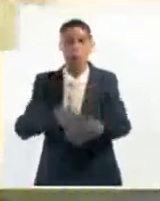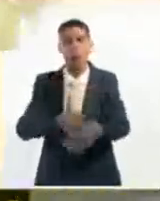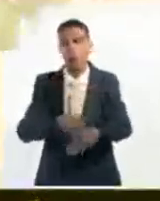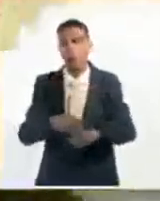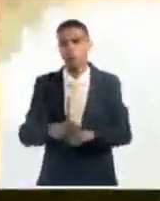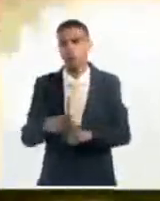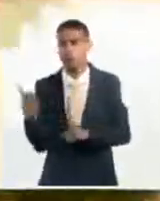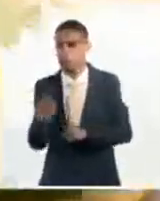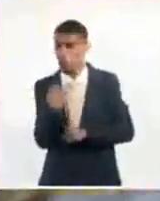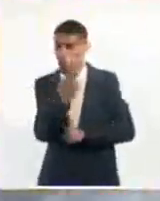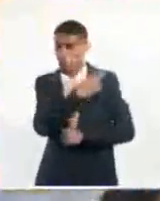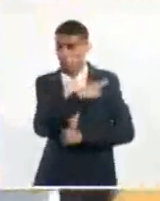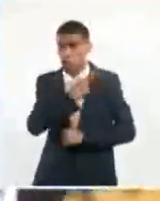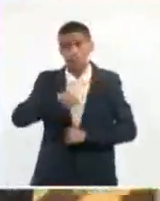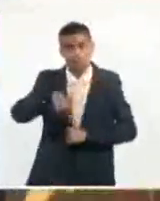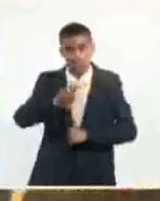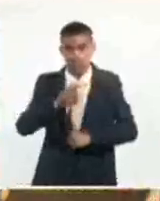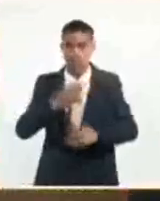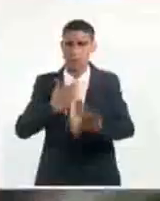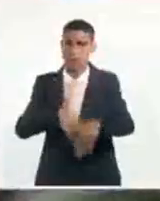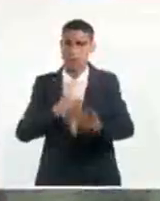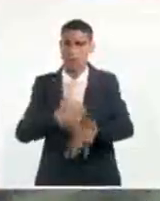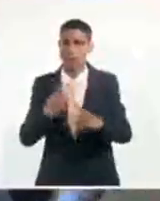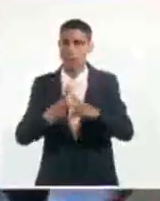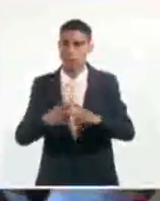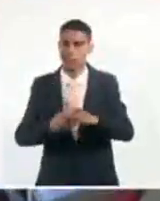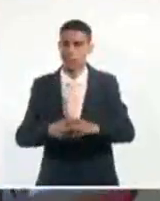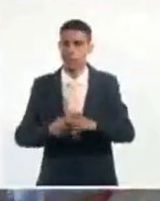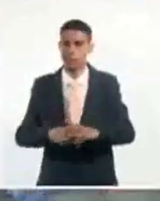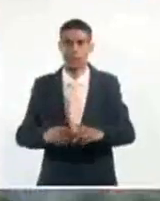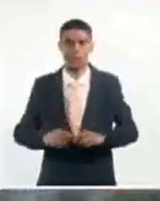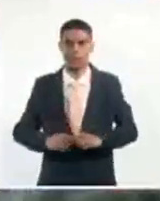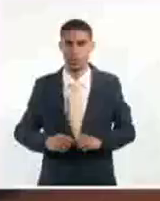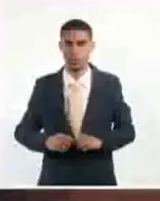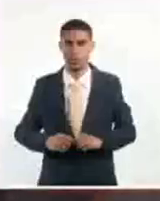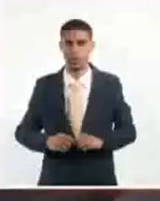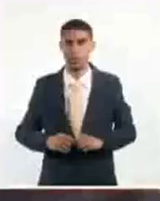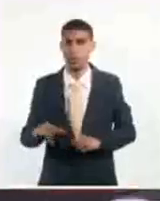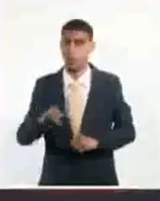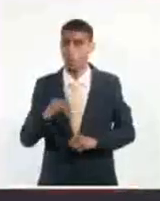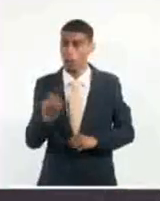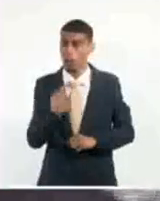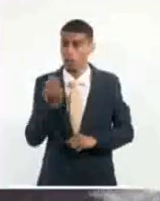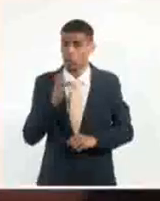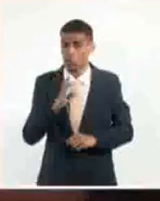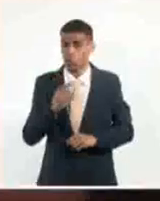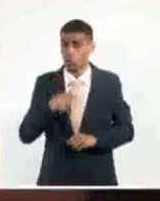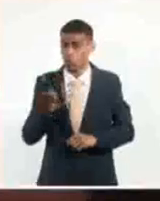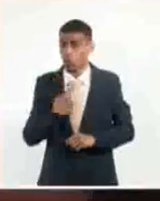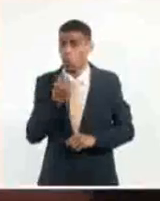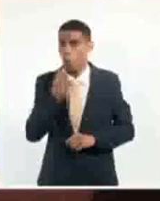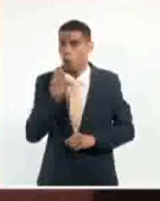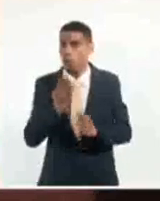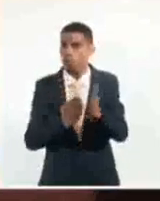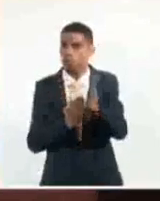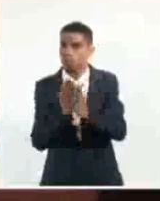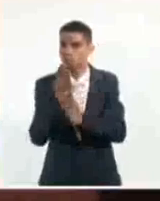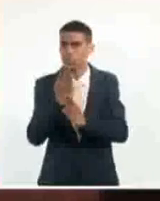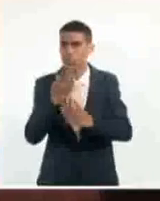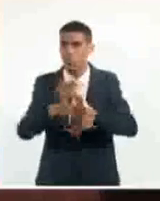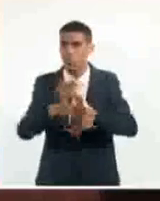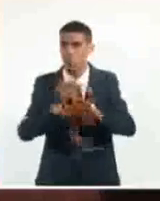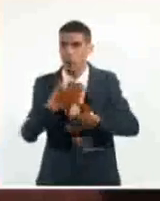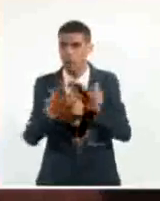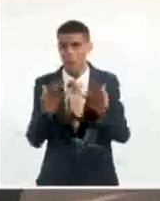Y lo otro que no nos puede faltar es el optimismo, con la seguridad que nosotros vamos a salir adelante de todos estos problemas que